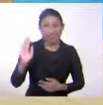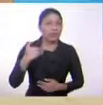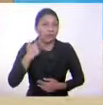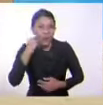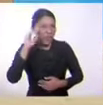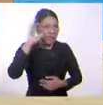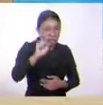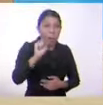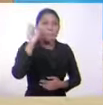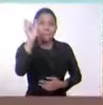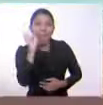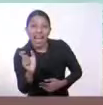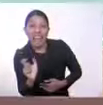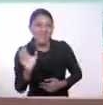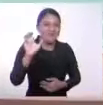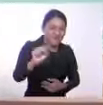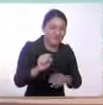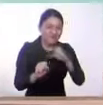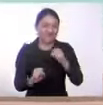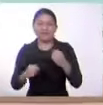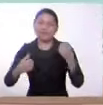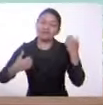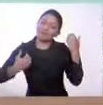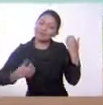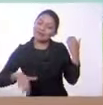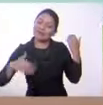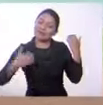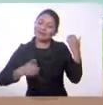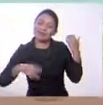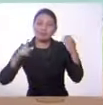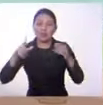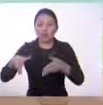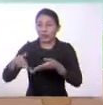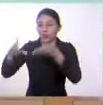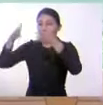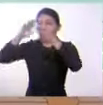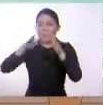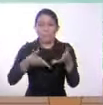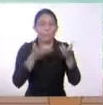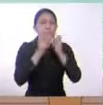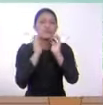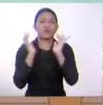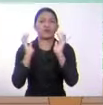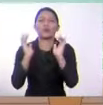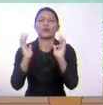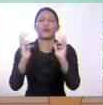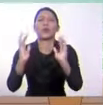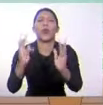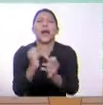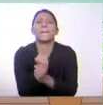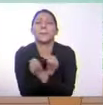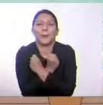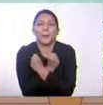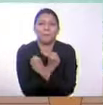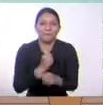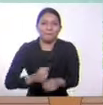más palabras. Por el bosque con amor.